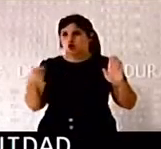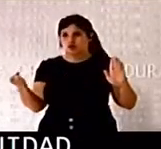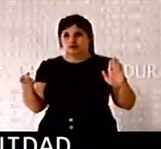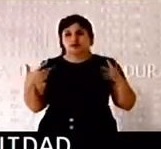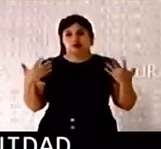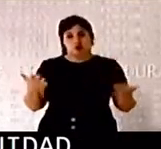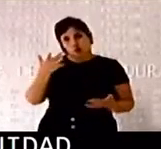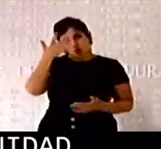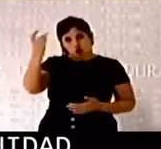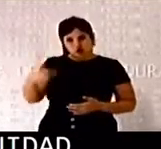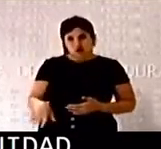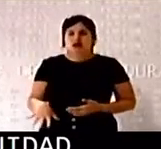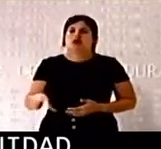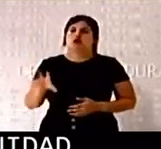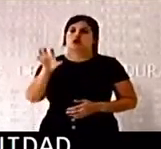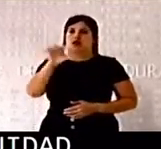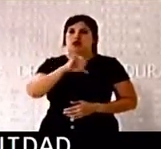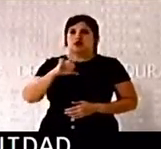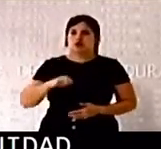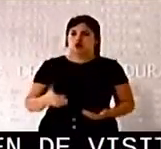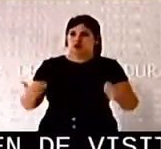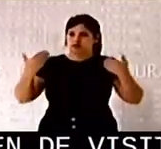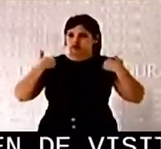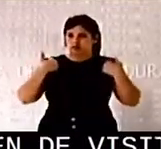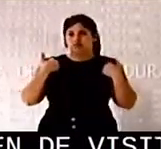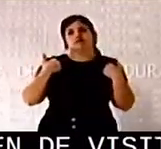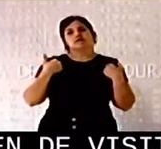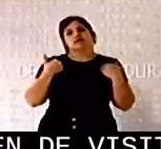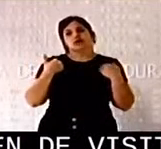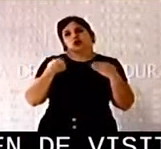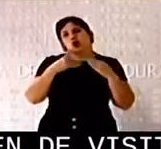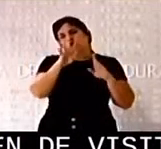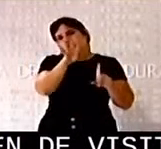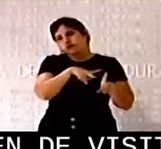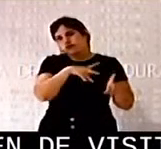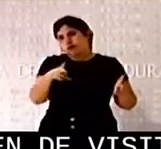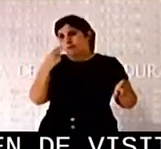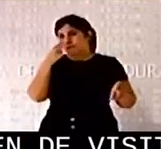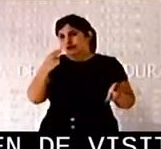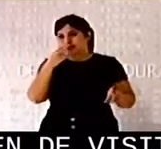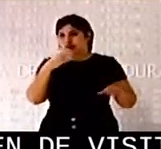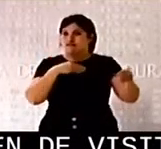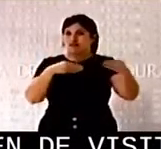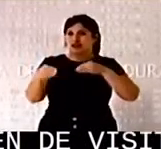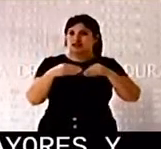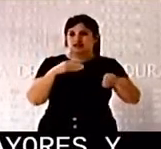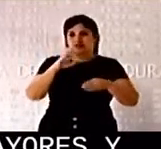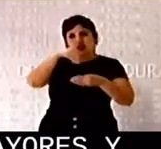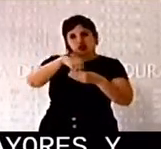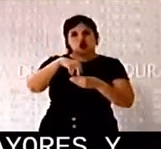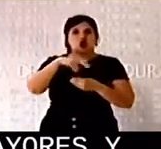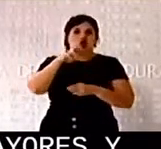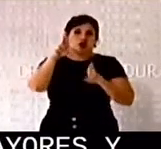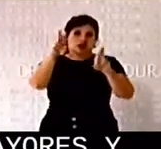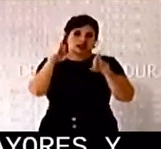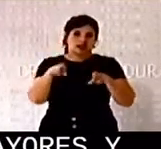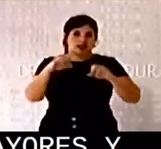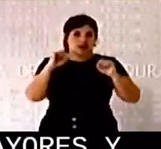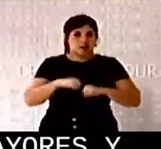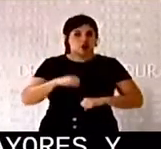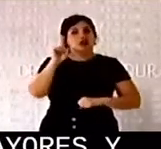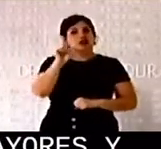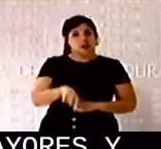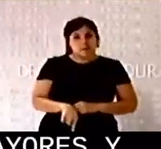regular un régimen de visitas más flexibles para las residencias de mayores y también un régimen de salidas